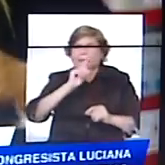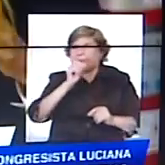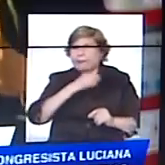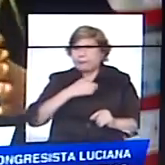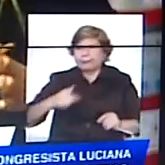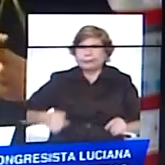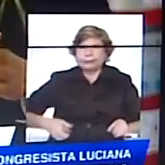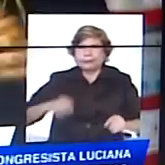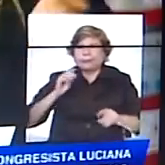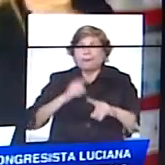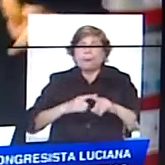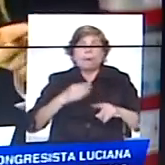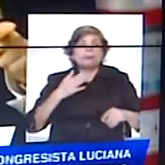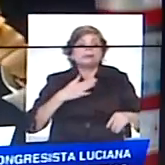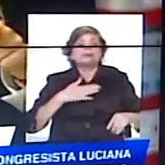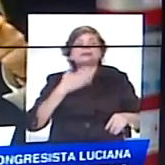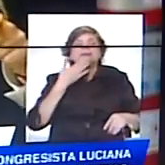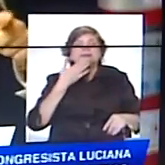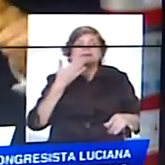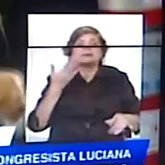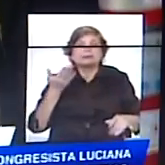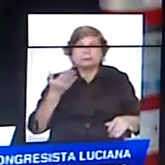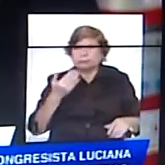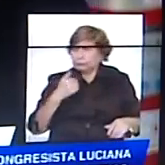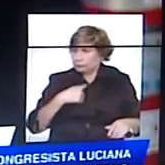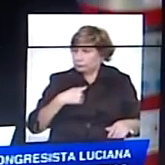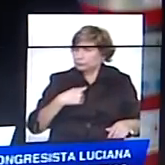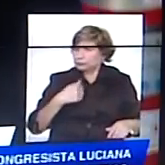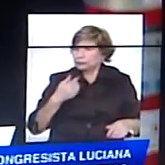a la asesora de Luciana León.